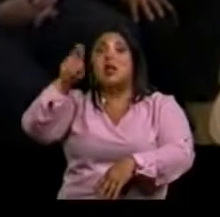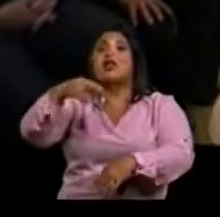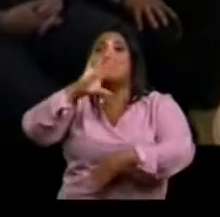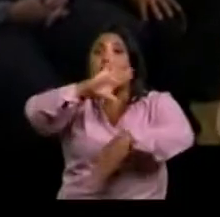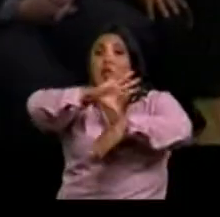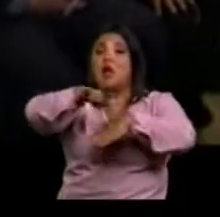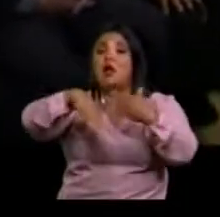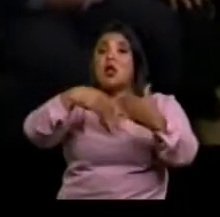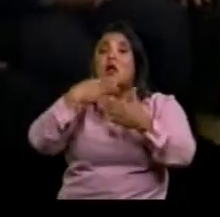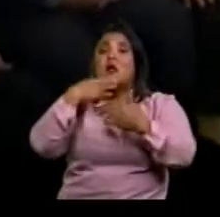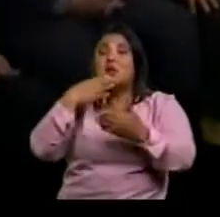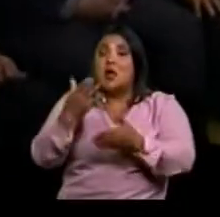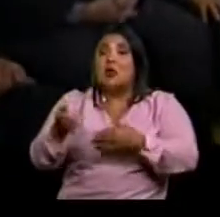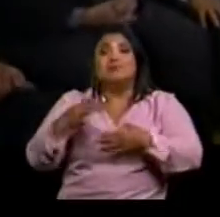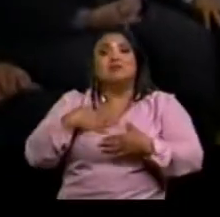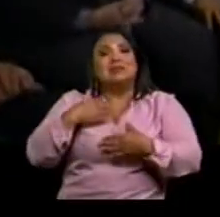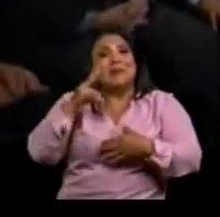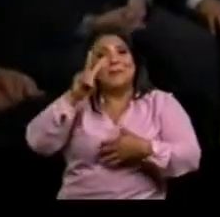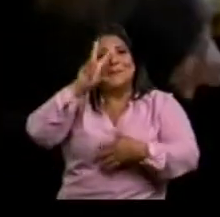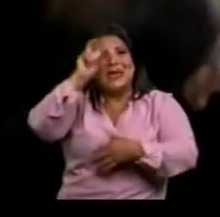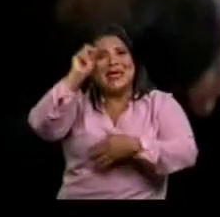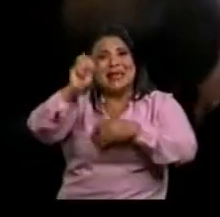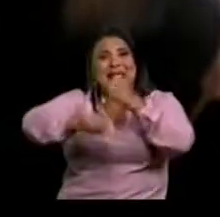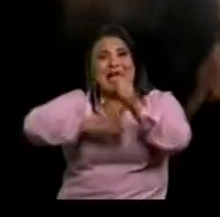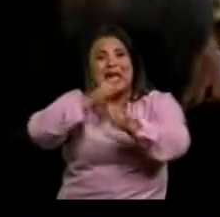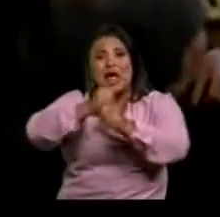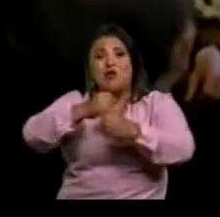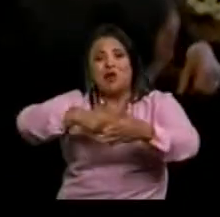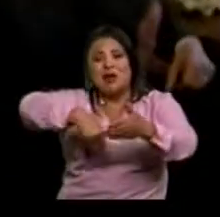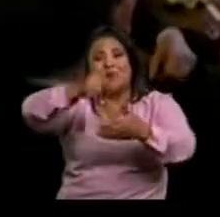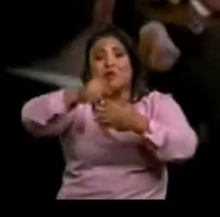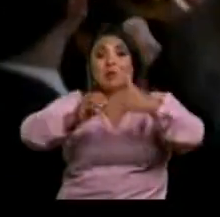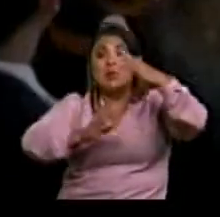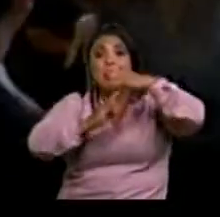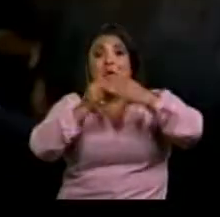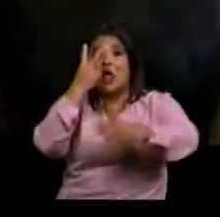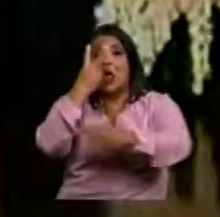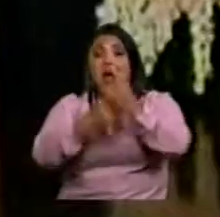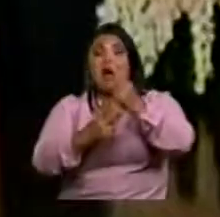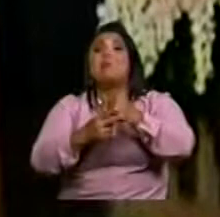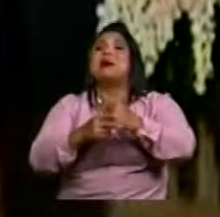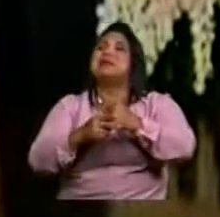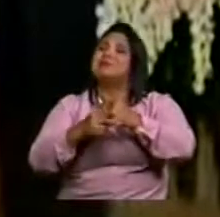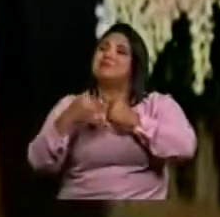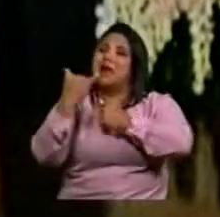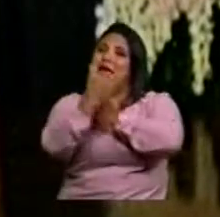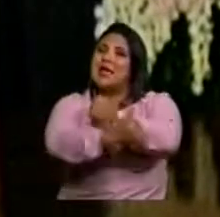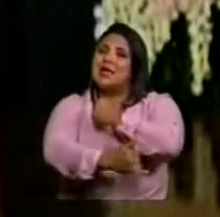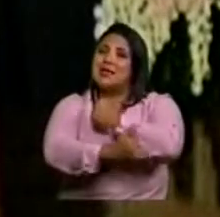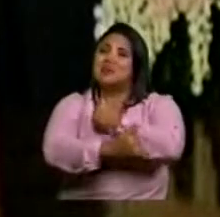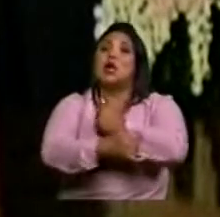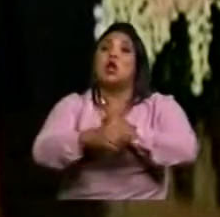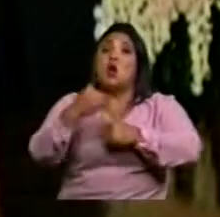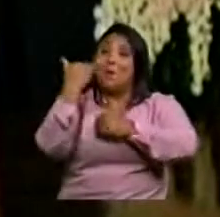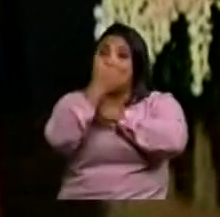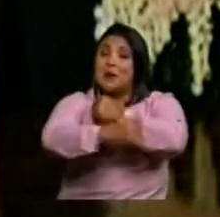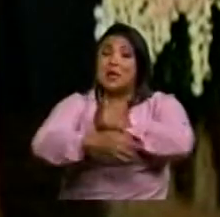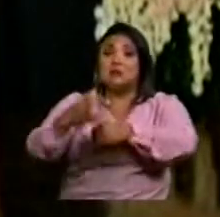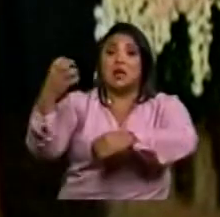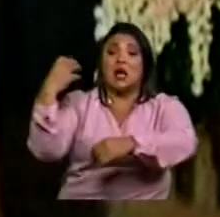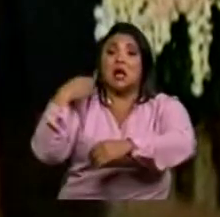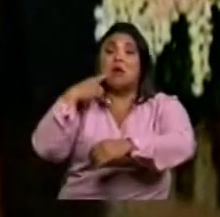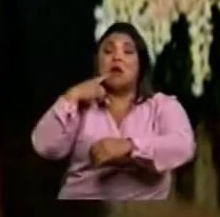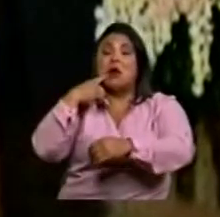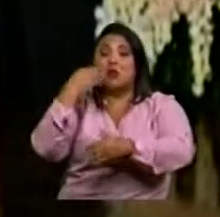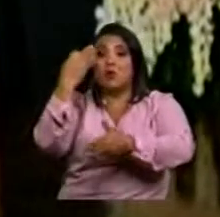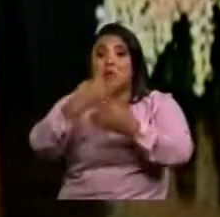festejo emotivo de los 20 años de la firma de paz entre ambas naciones. Los países garantes cumplieron un papel fundamental